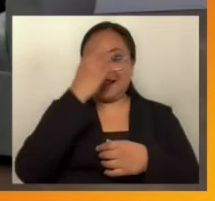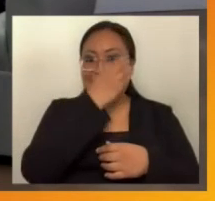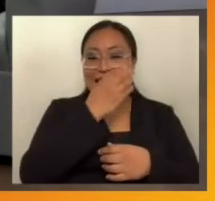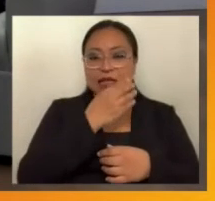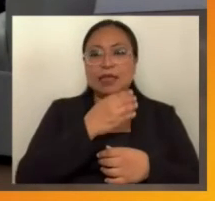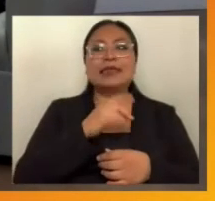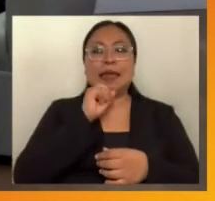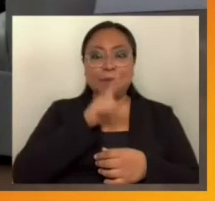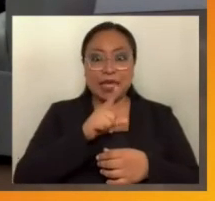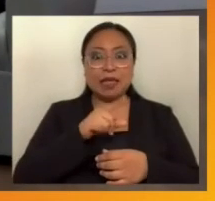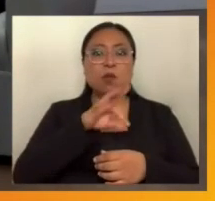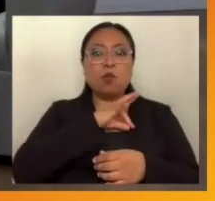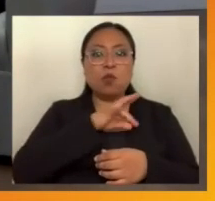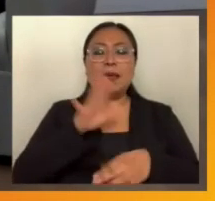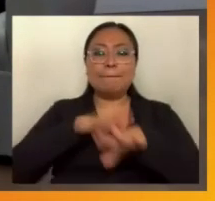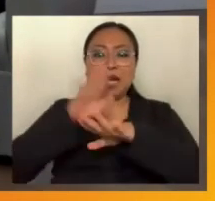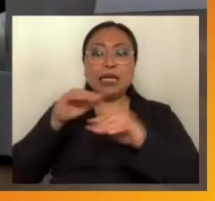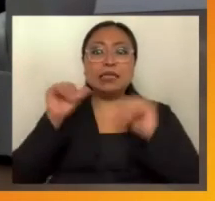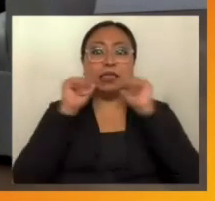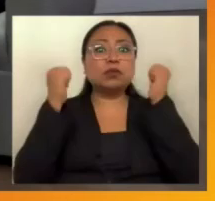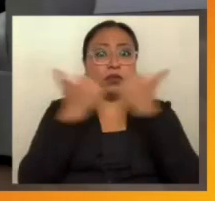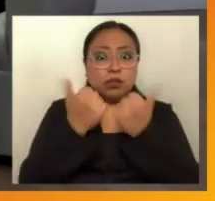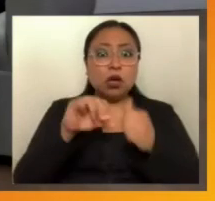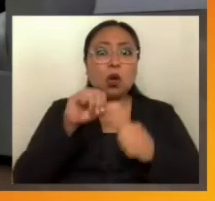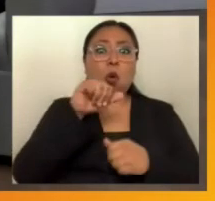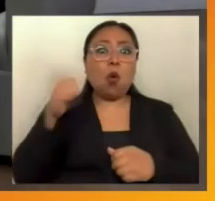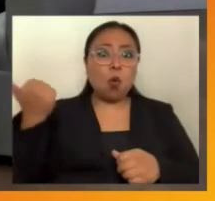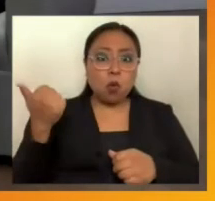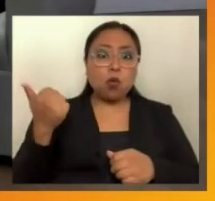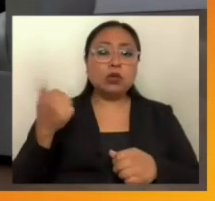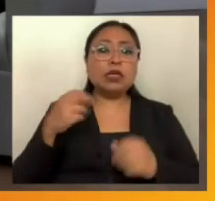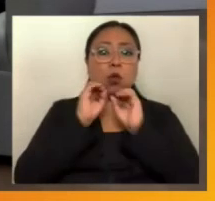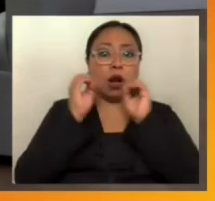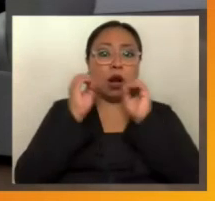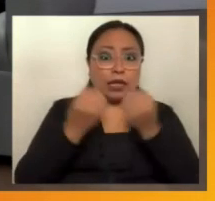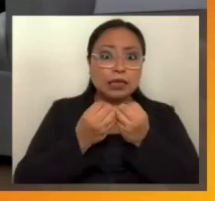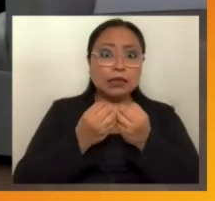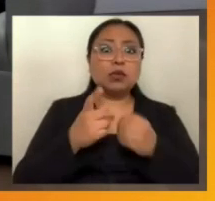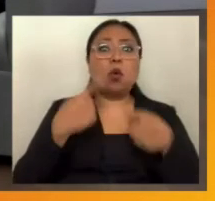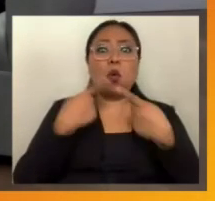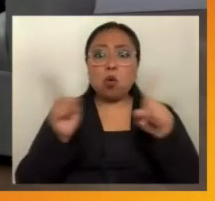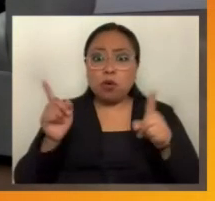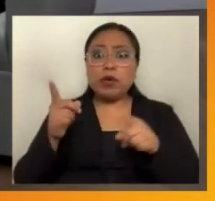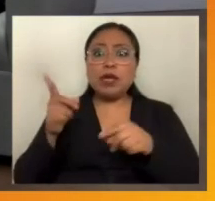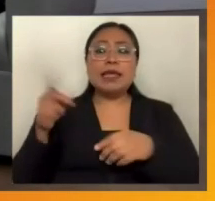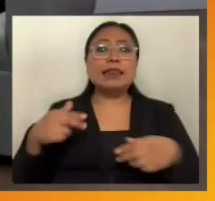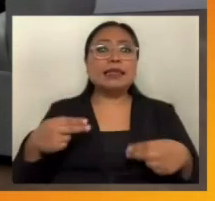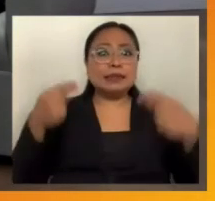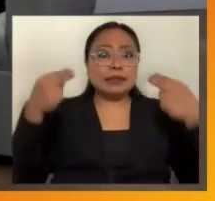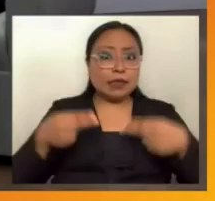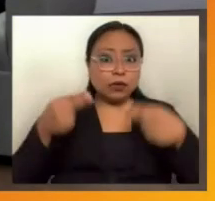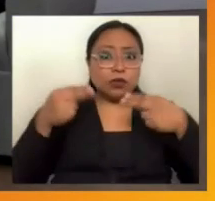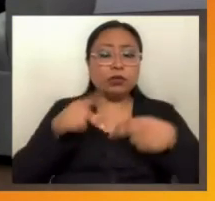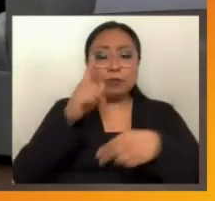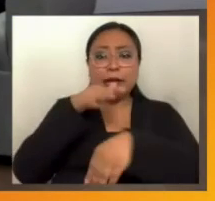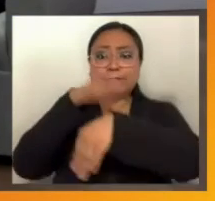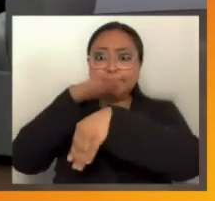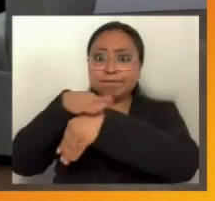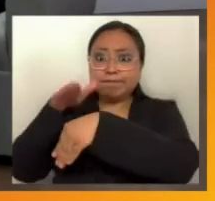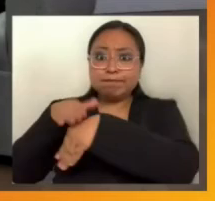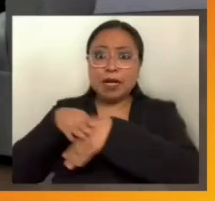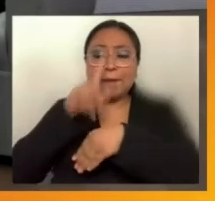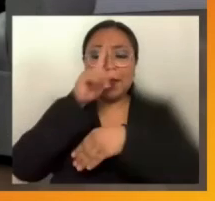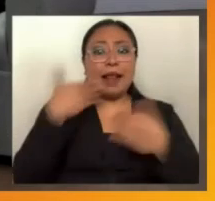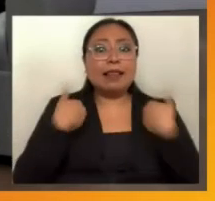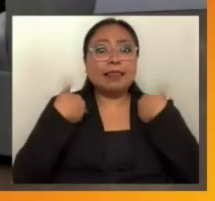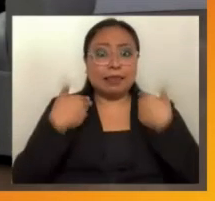a otras organizaciones, ONGs, a otras personas de la sociedad civil, a otras empresas, a que también entiendan